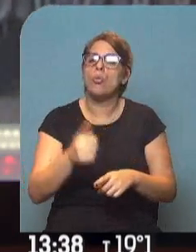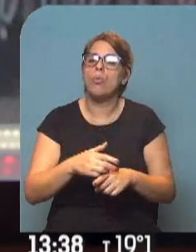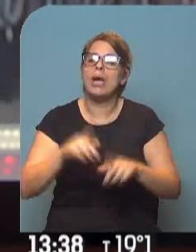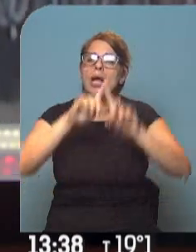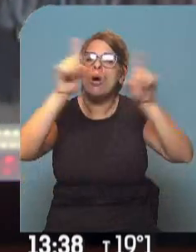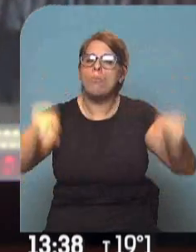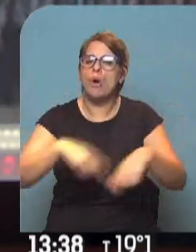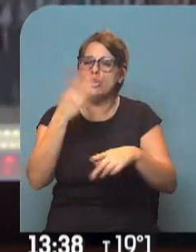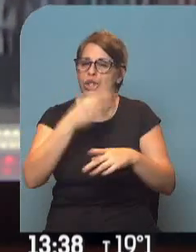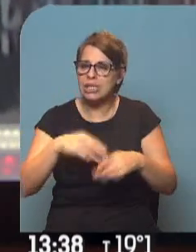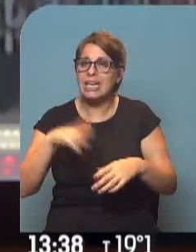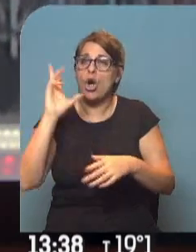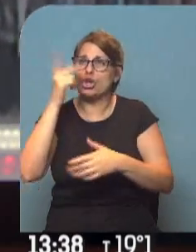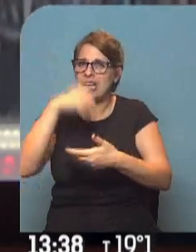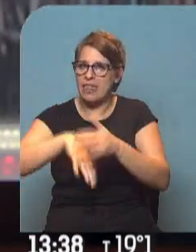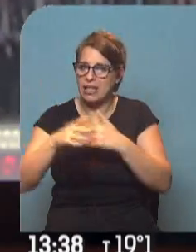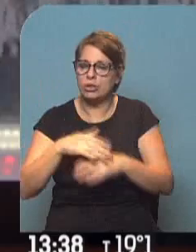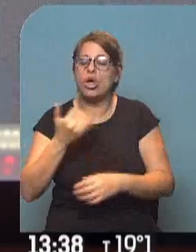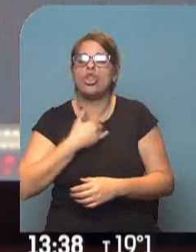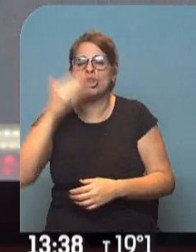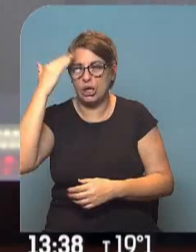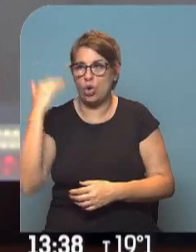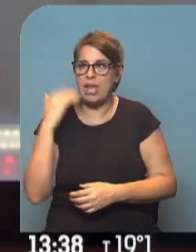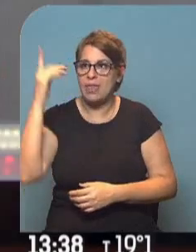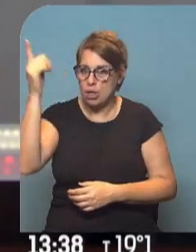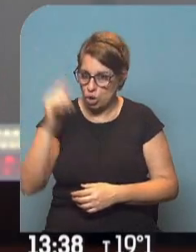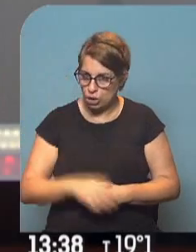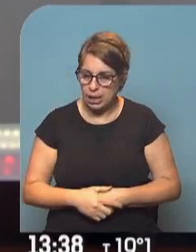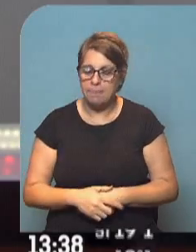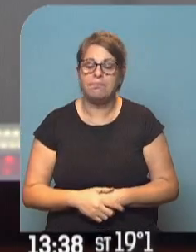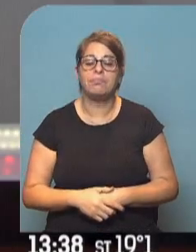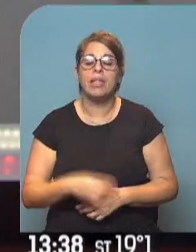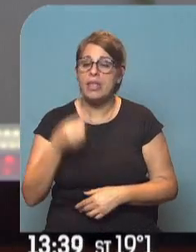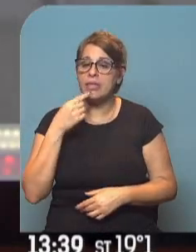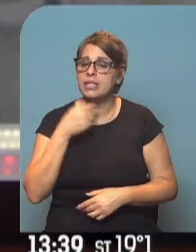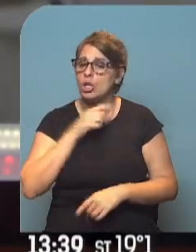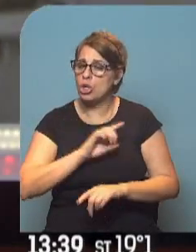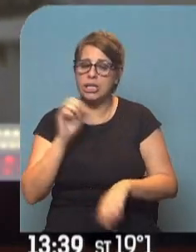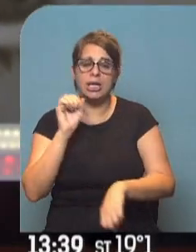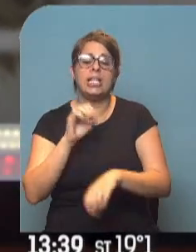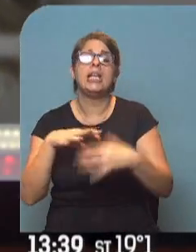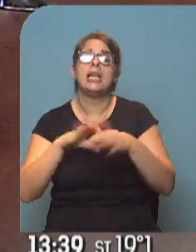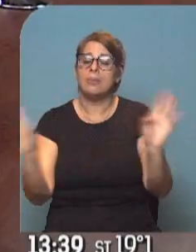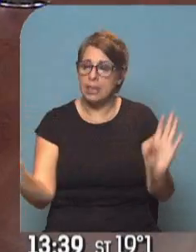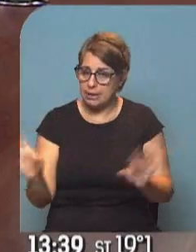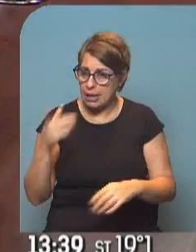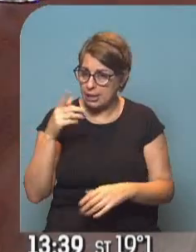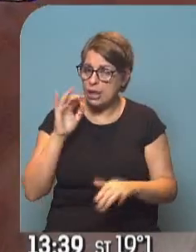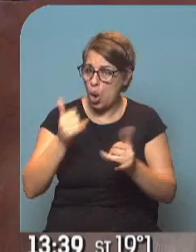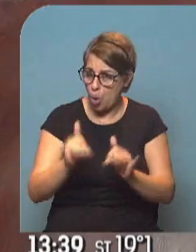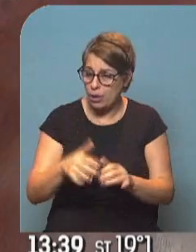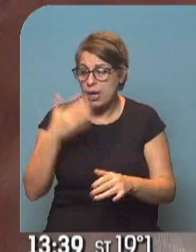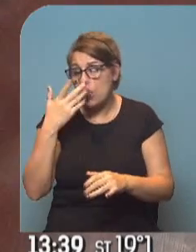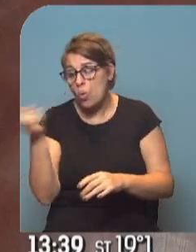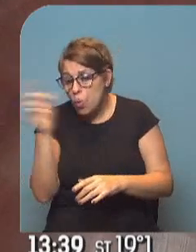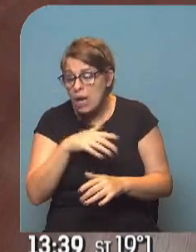de un hotel en Pyongyang, en la capital de Corea del Norte. Se negaba a la excarcelación de este chico, finalmente regresó y murió